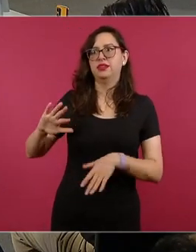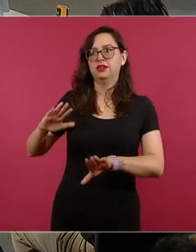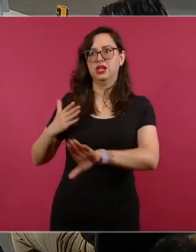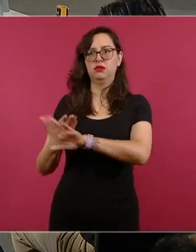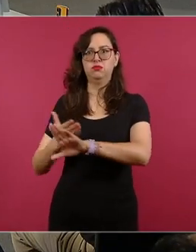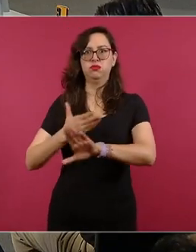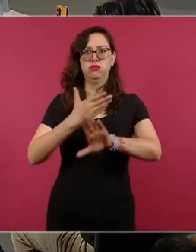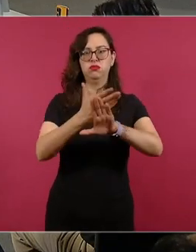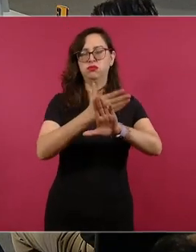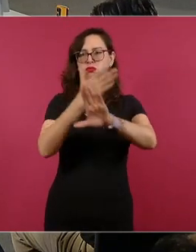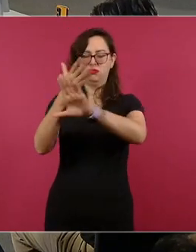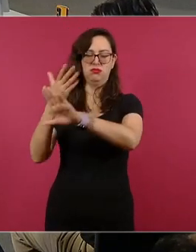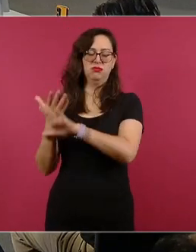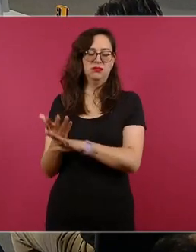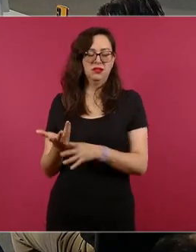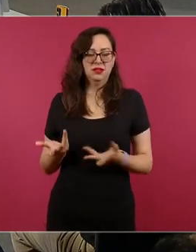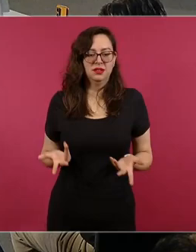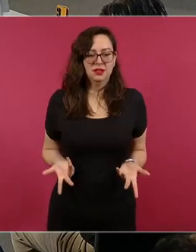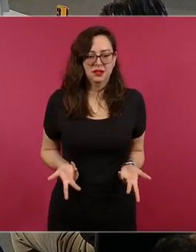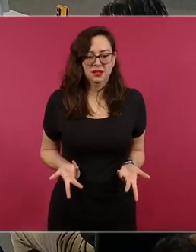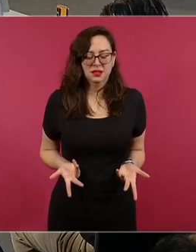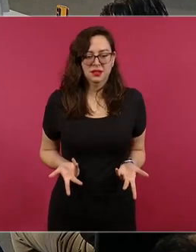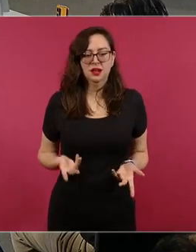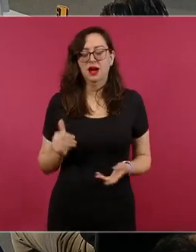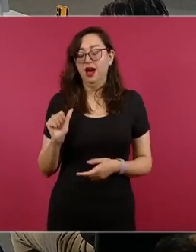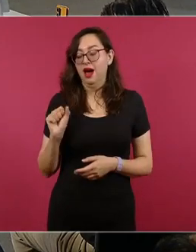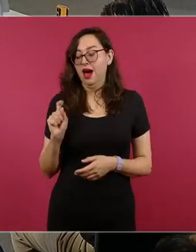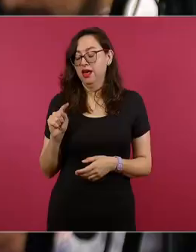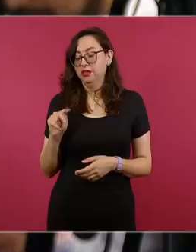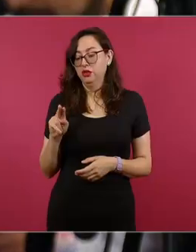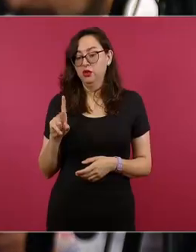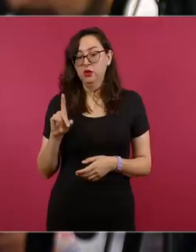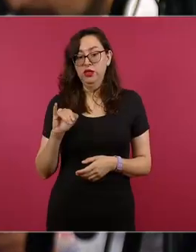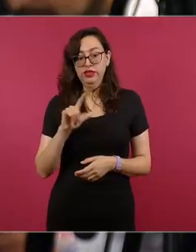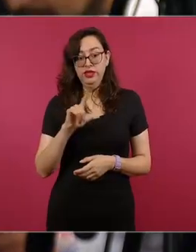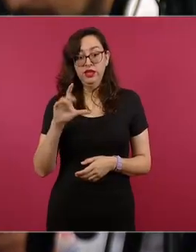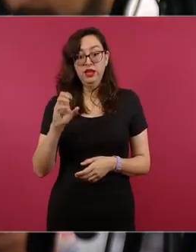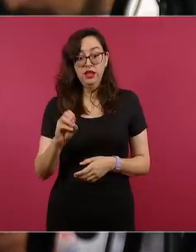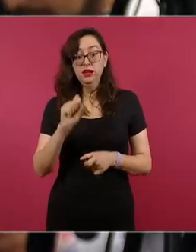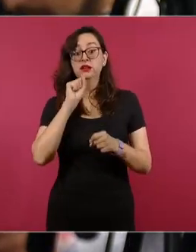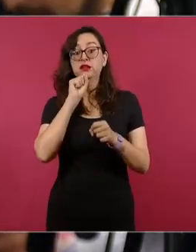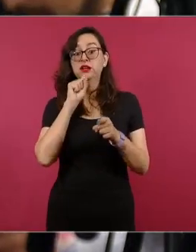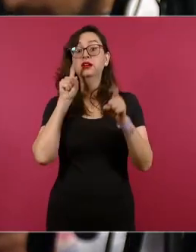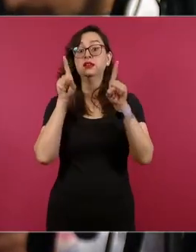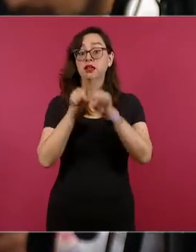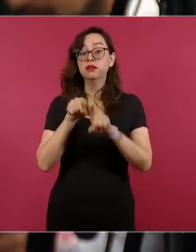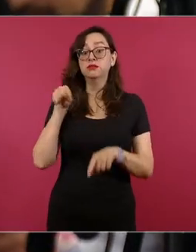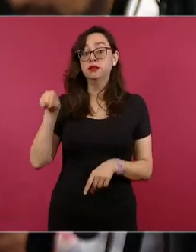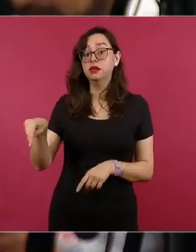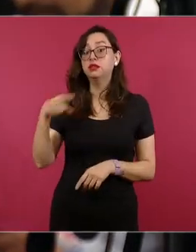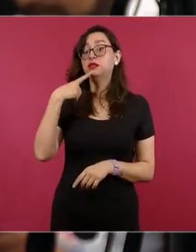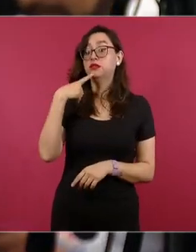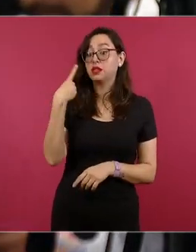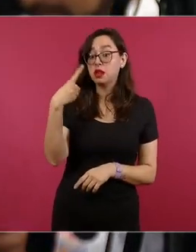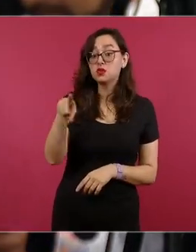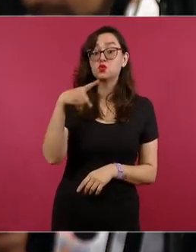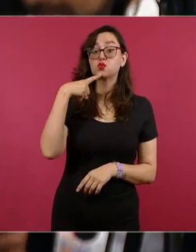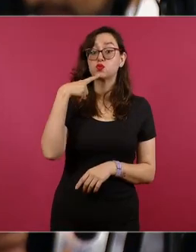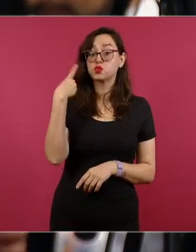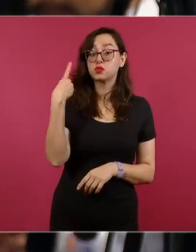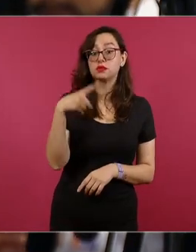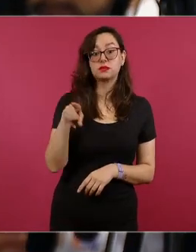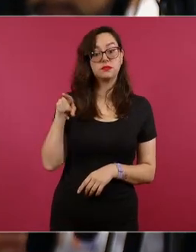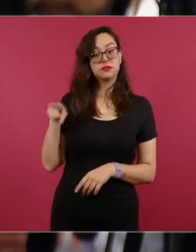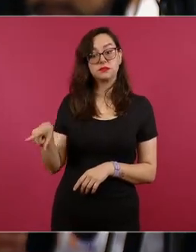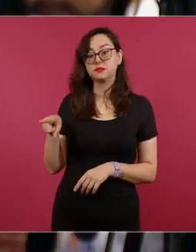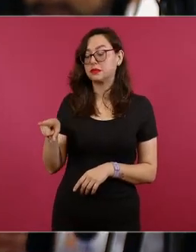tiene, bueno, ya lo tiene visto con denuncias por todas las cosas que